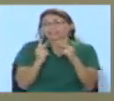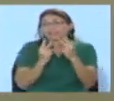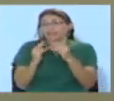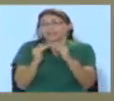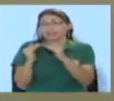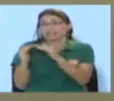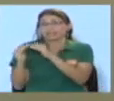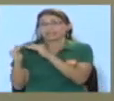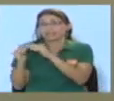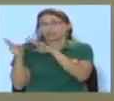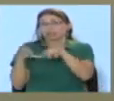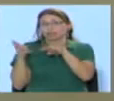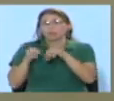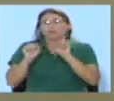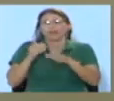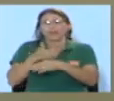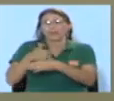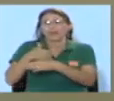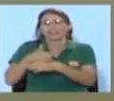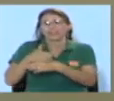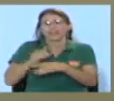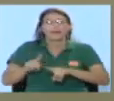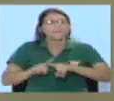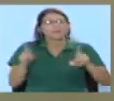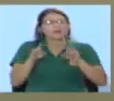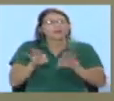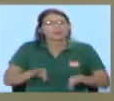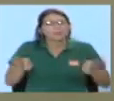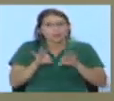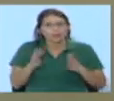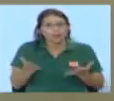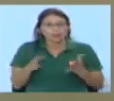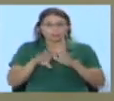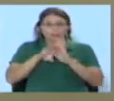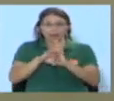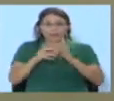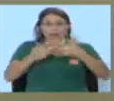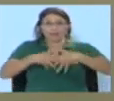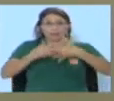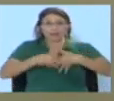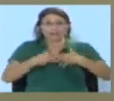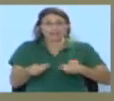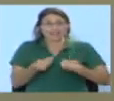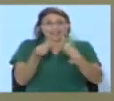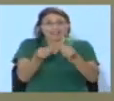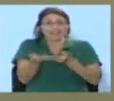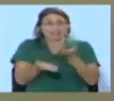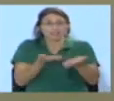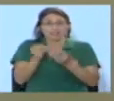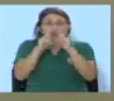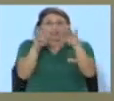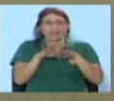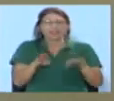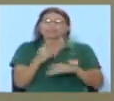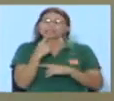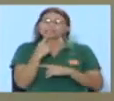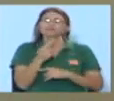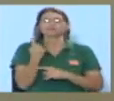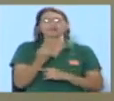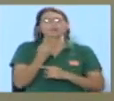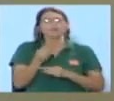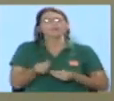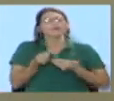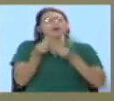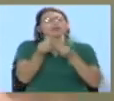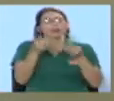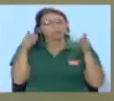lo importante de esto? Pues que, por ejemplo, cuando un proveedor de servicios de internet te dice, te voy a dar una conexión dedicada a tu casa y te voy a